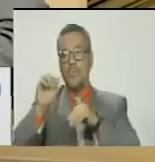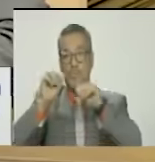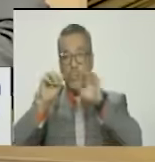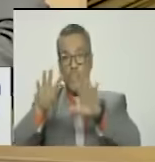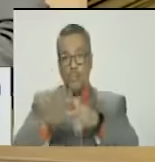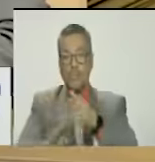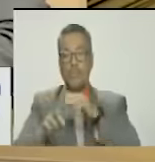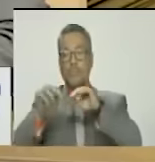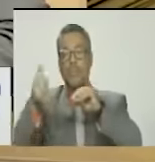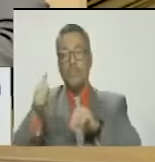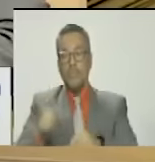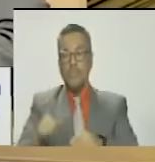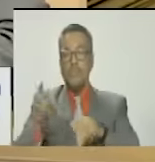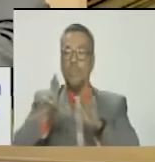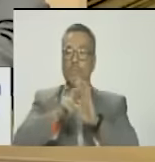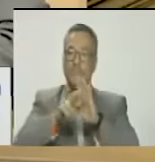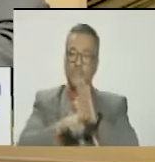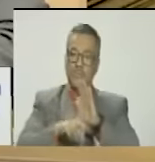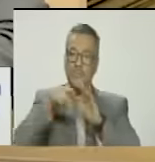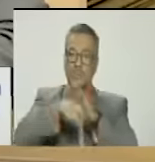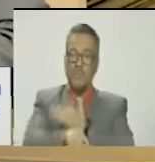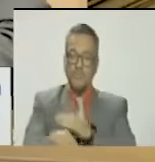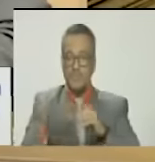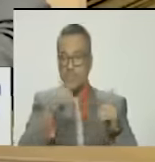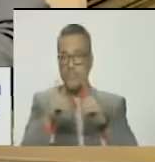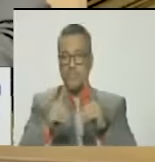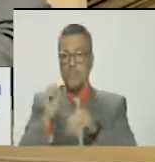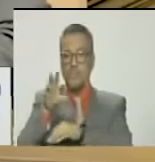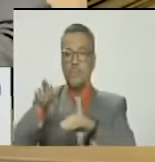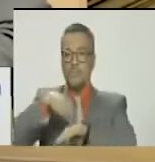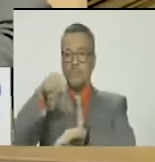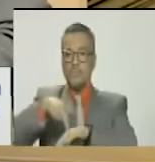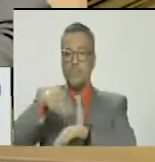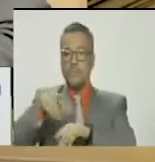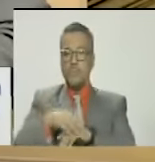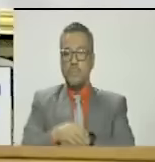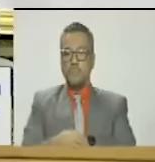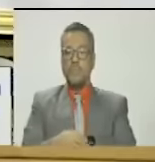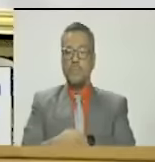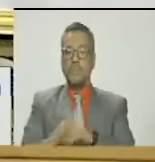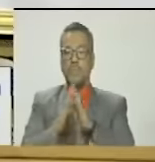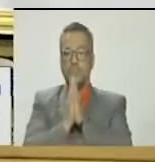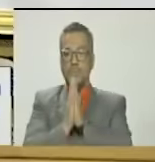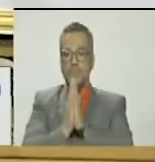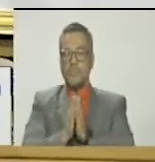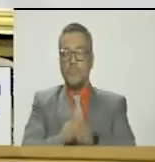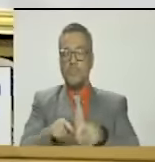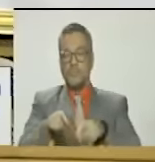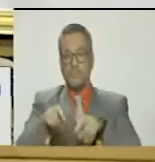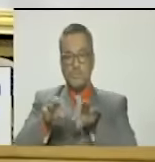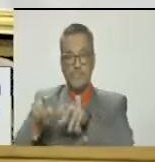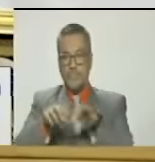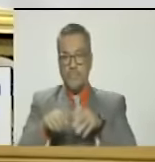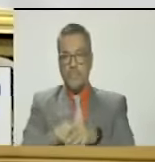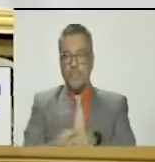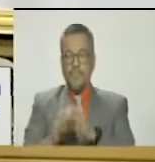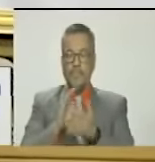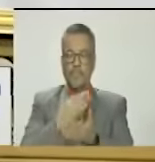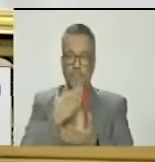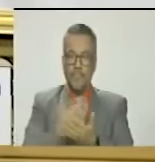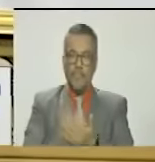del Reglamento Interior y Debate de la Asamblea Nacional. Es todo. Gracias, secretario accidental.